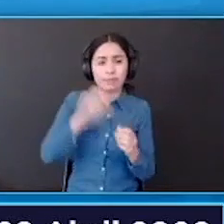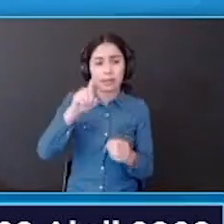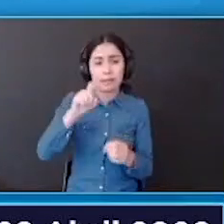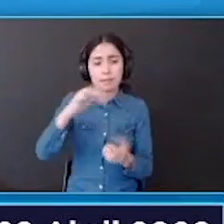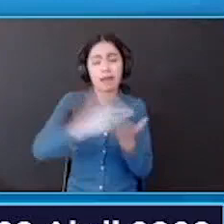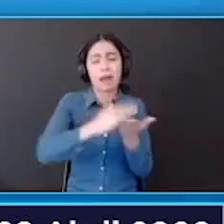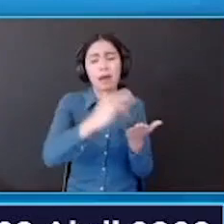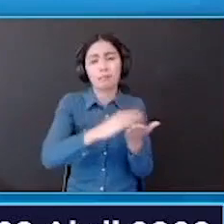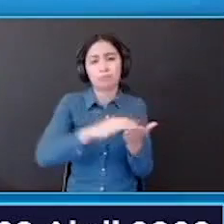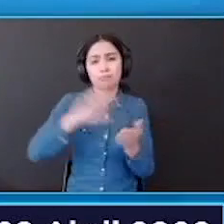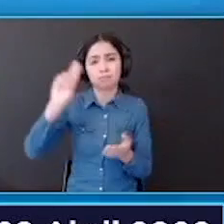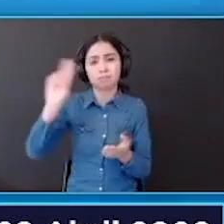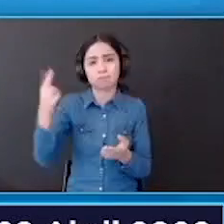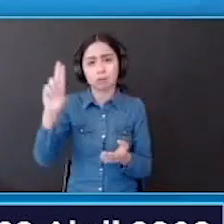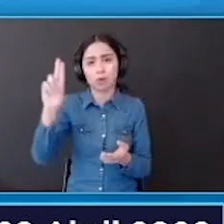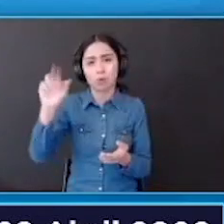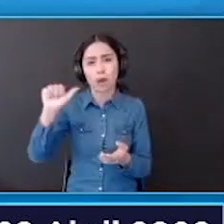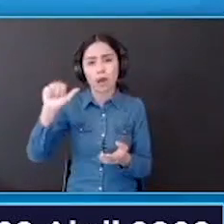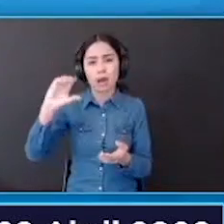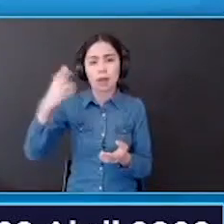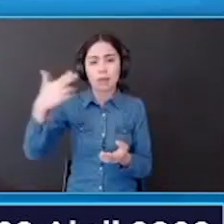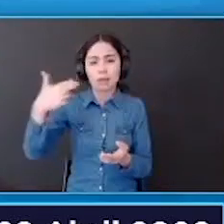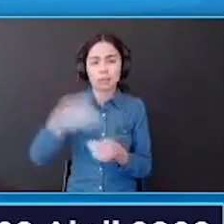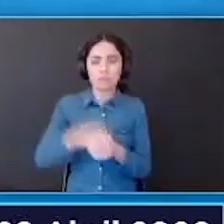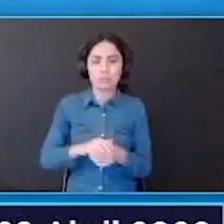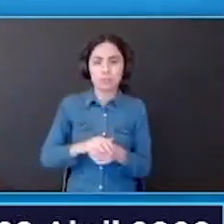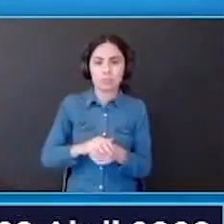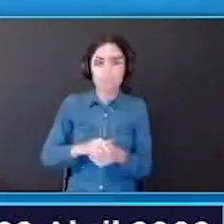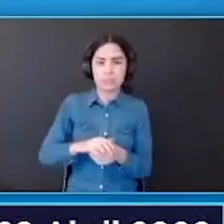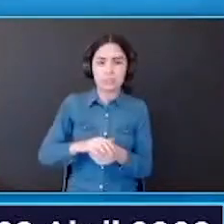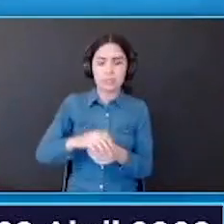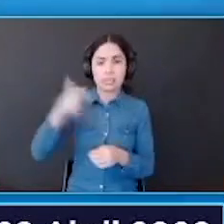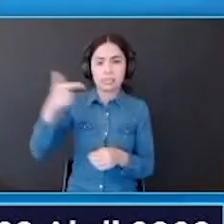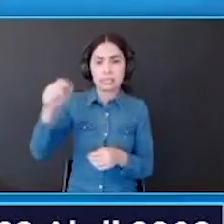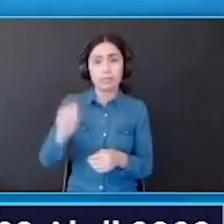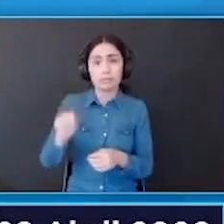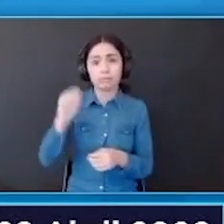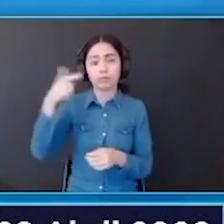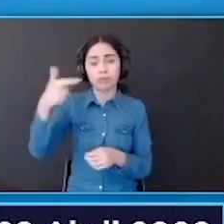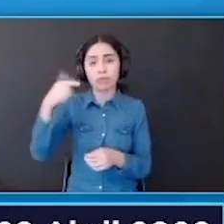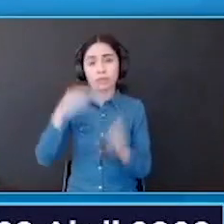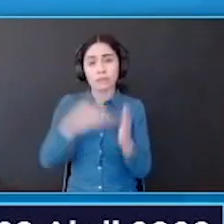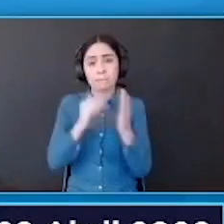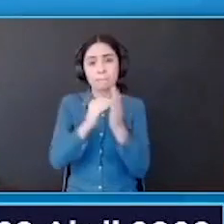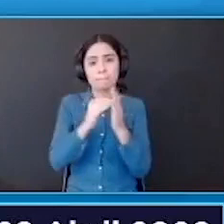Héroes de la Salud por 3.7 millones de pesos. Todo esto conforma